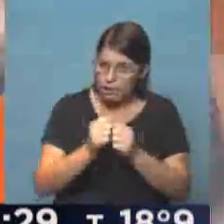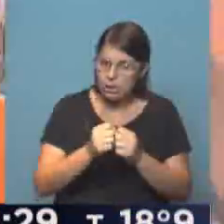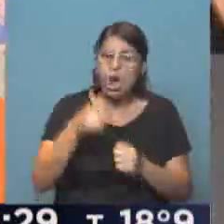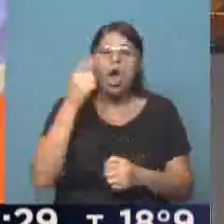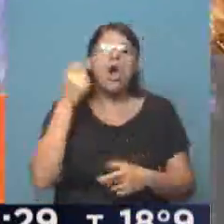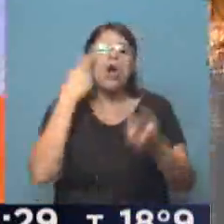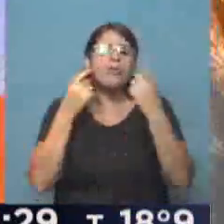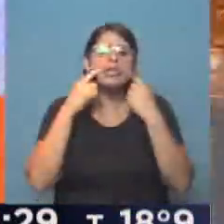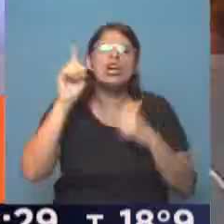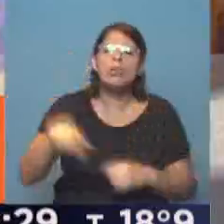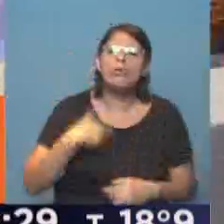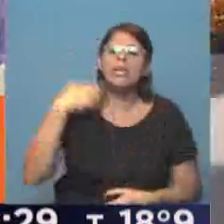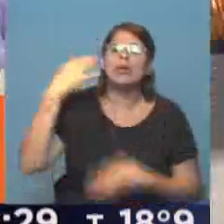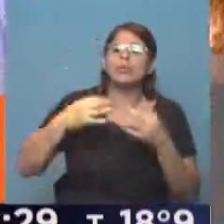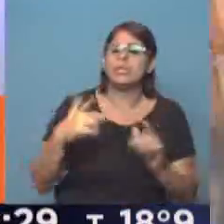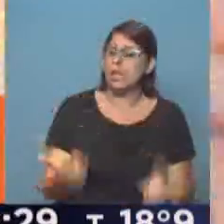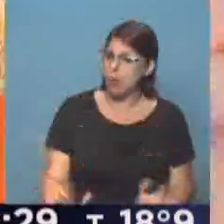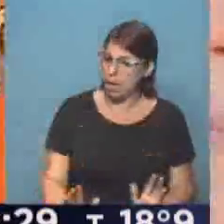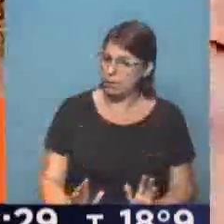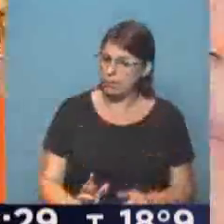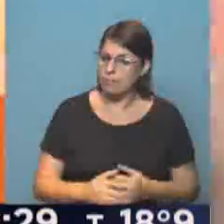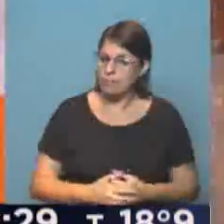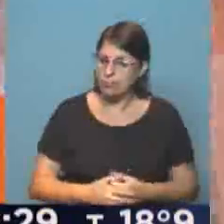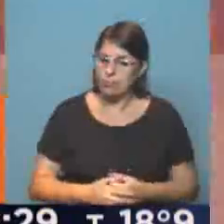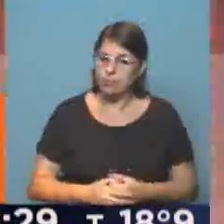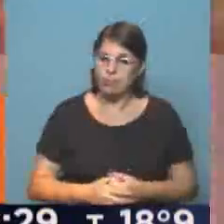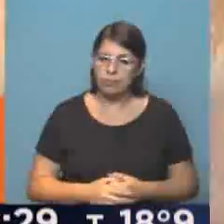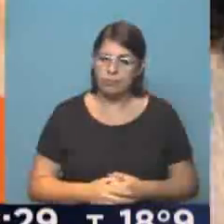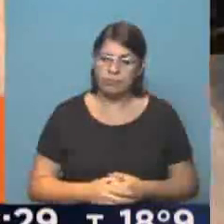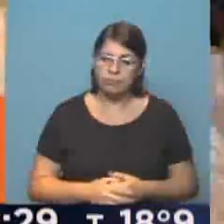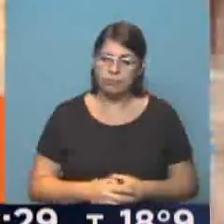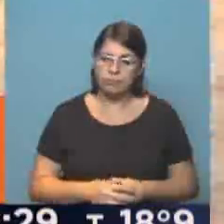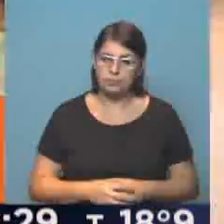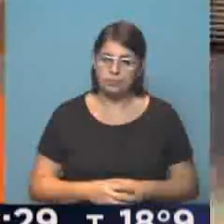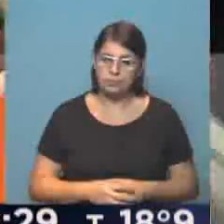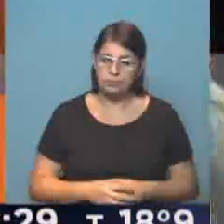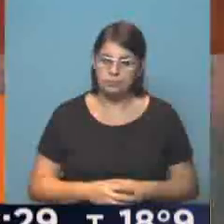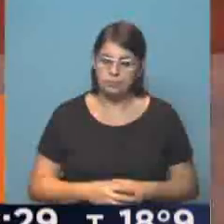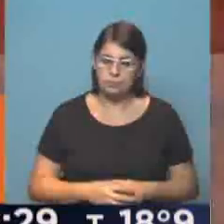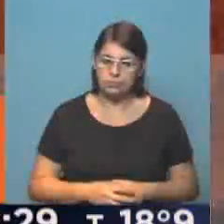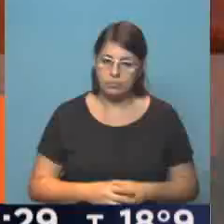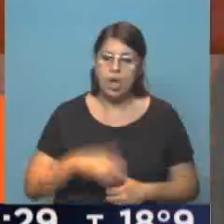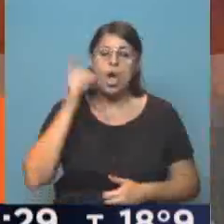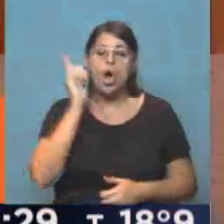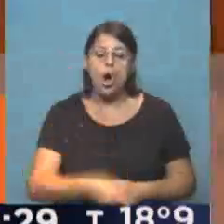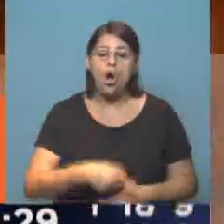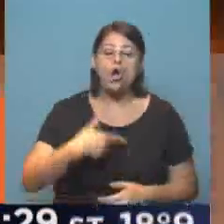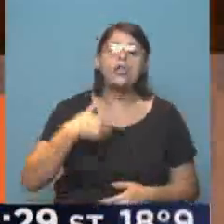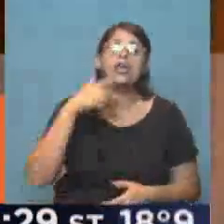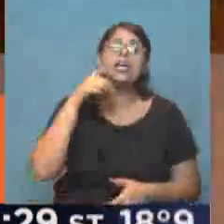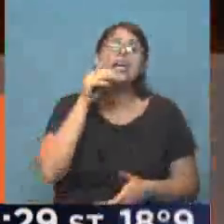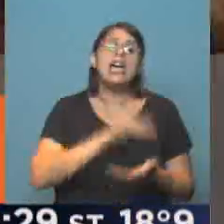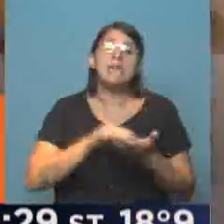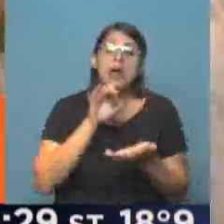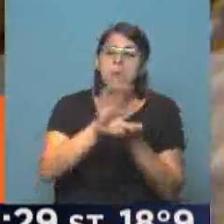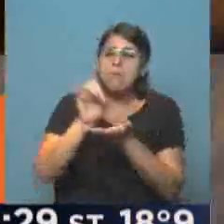hombre es por la injusticia. Acá estamos. Vamos. Frente a la orden de desalojo emitida por el